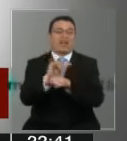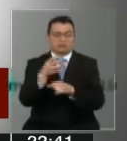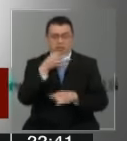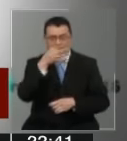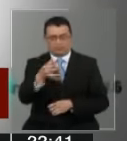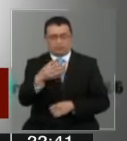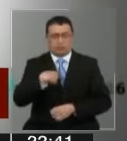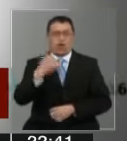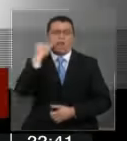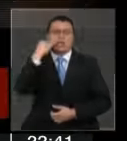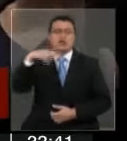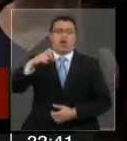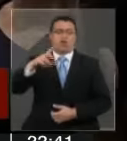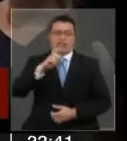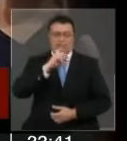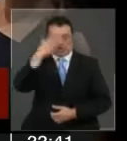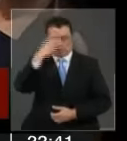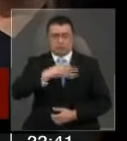categóricamente que soy inocente.